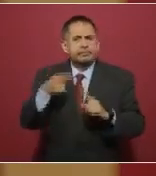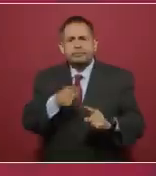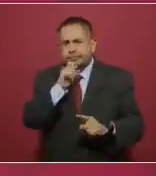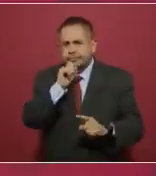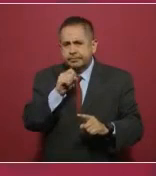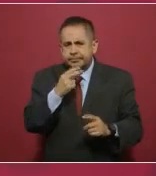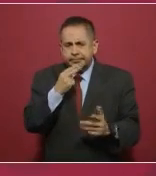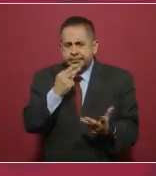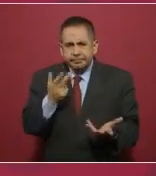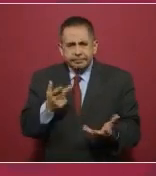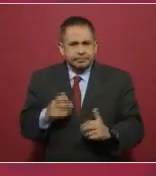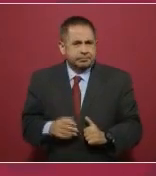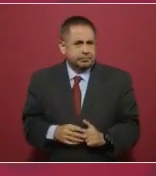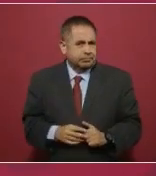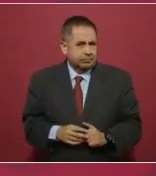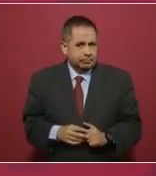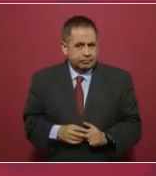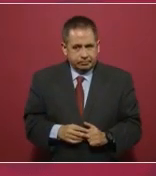también